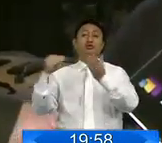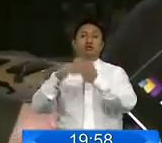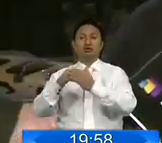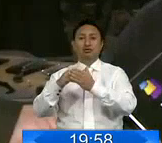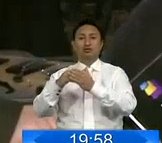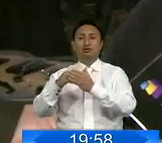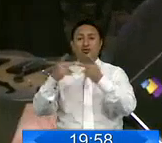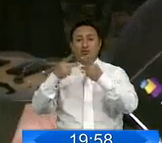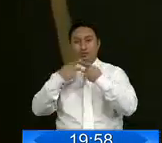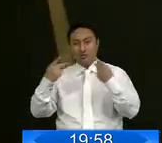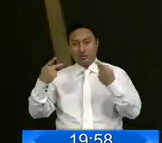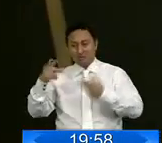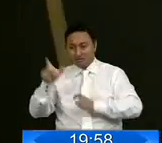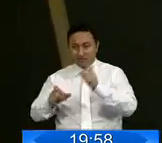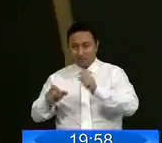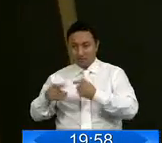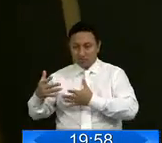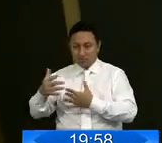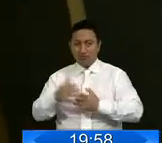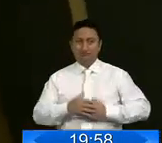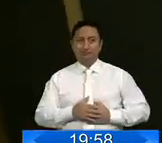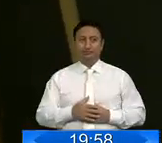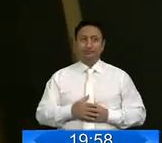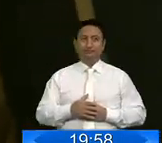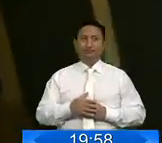proyección más al exterior.